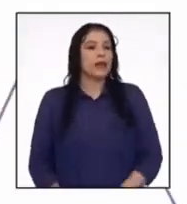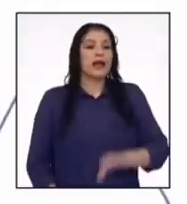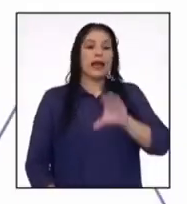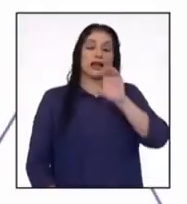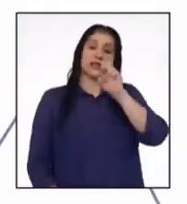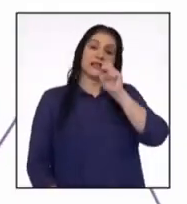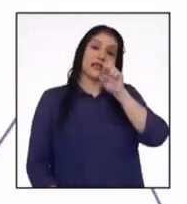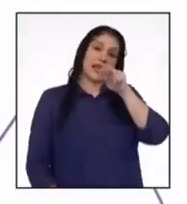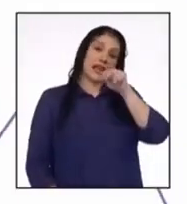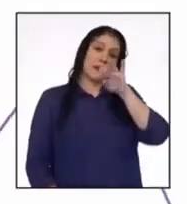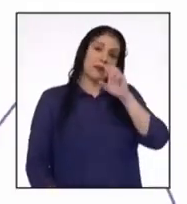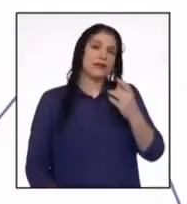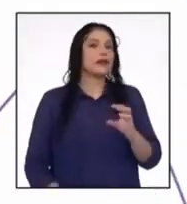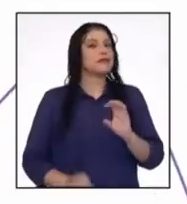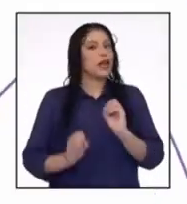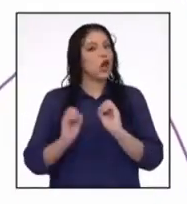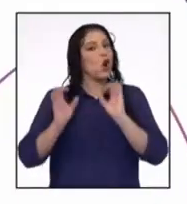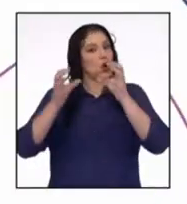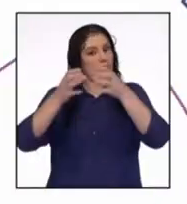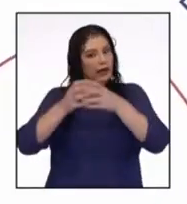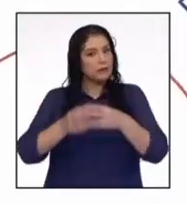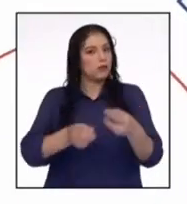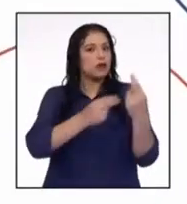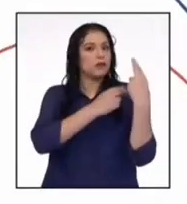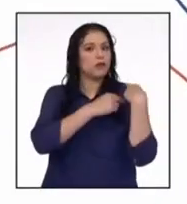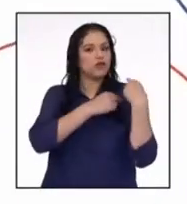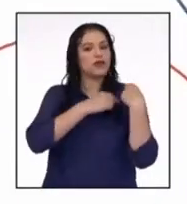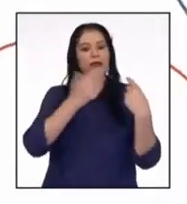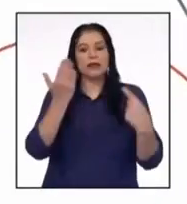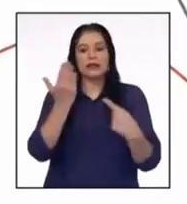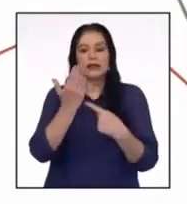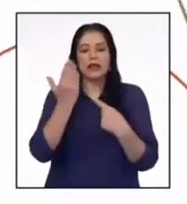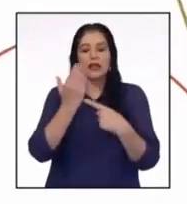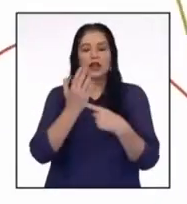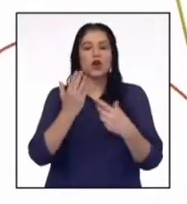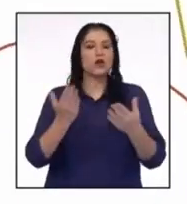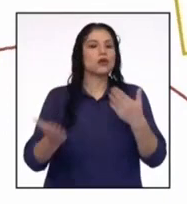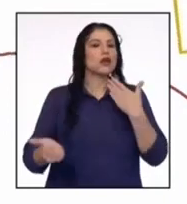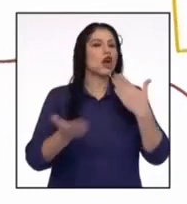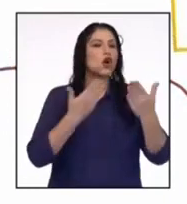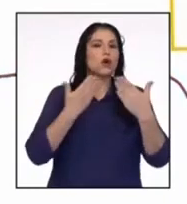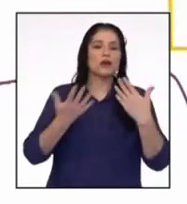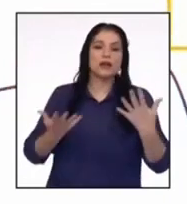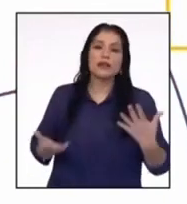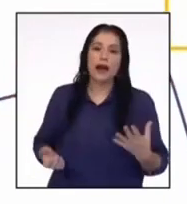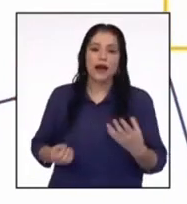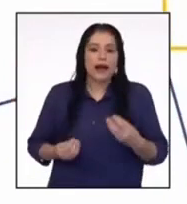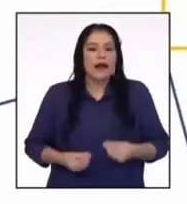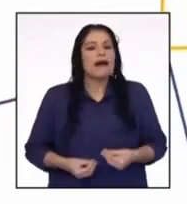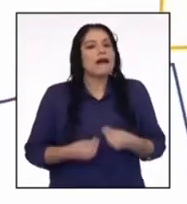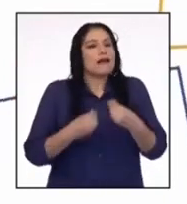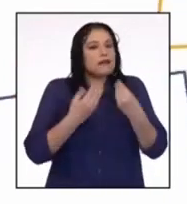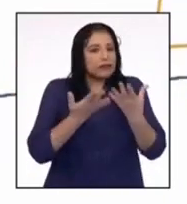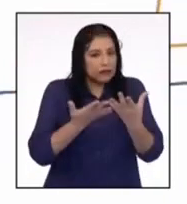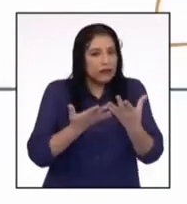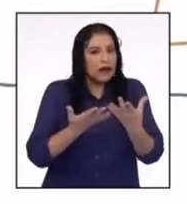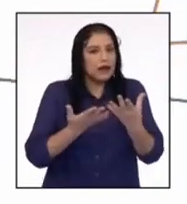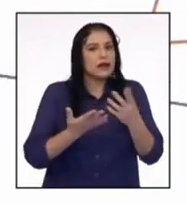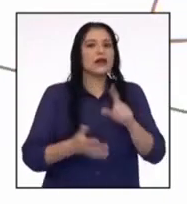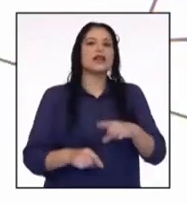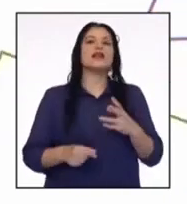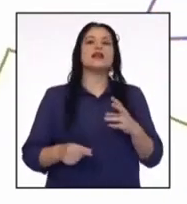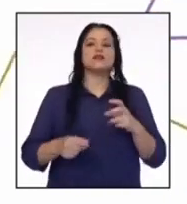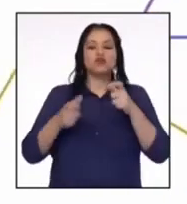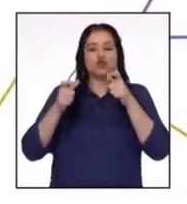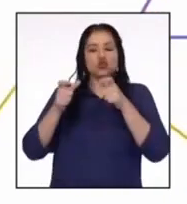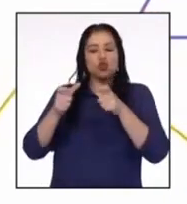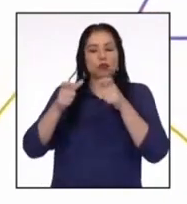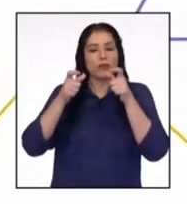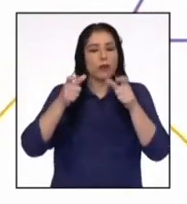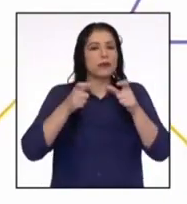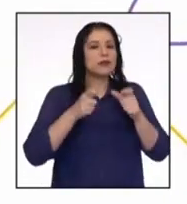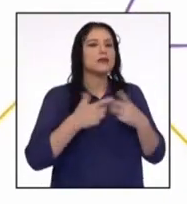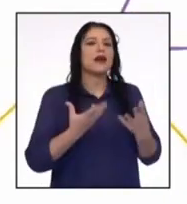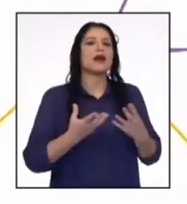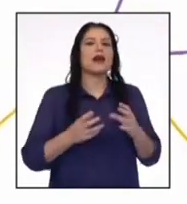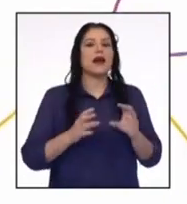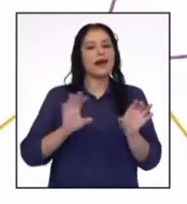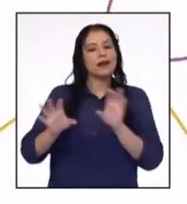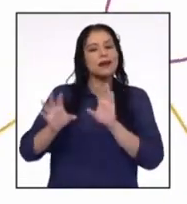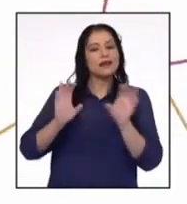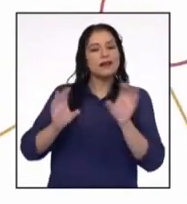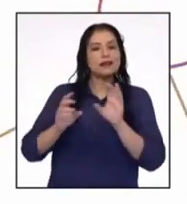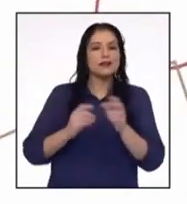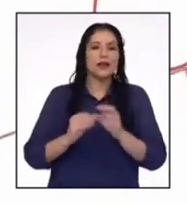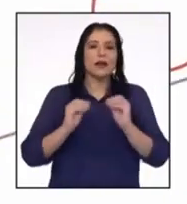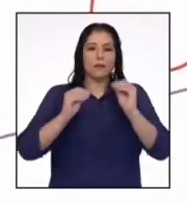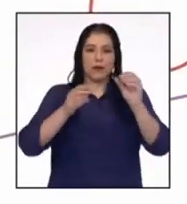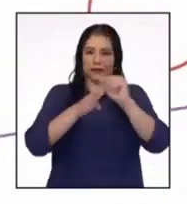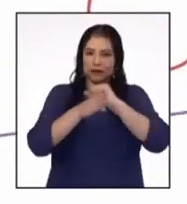el organismo responsable técnico de coordinar, facilitar y supervisar la formulación